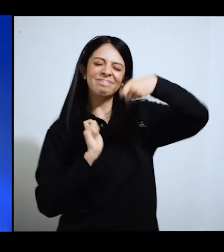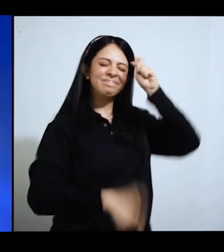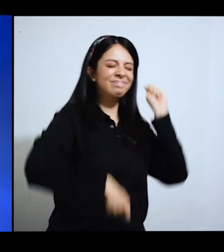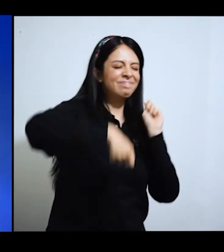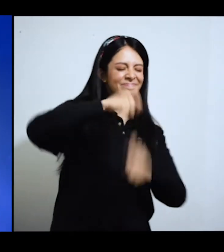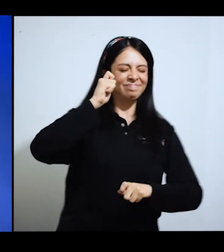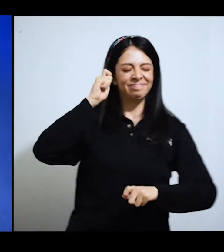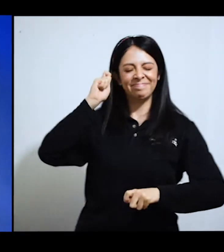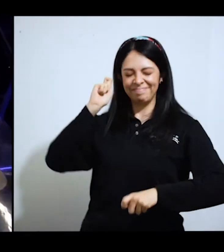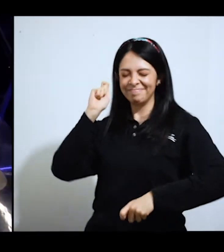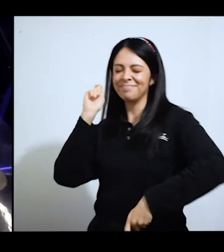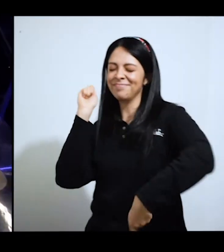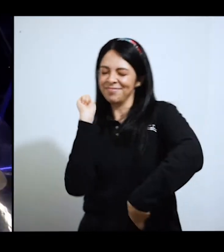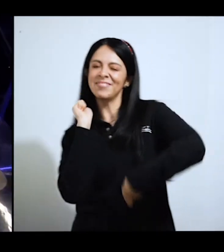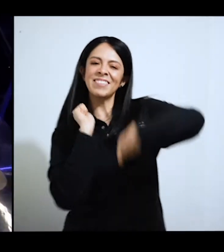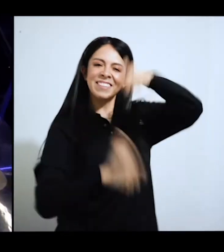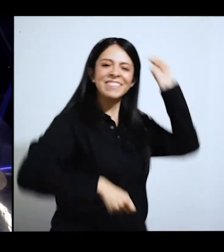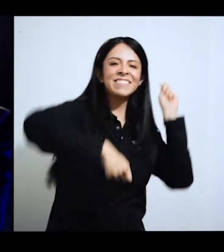Profetizar.